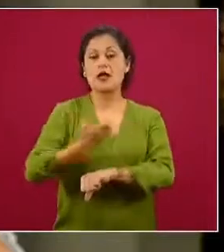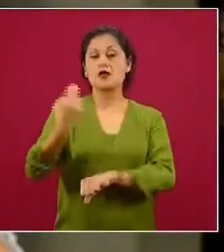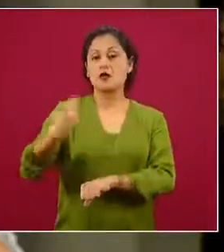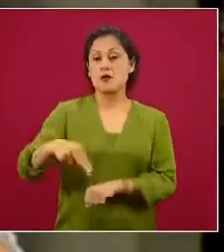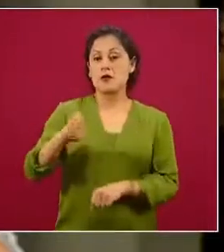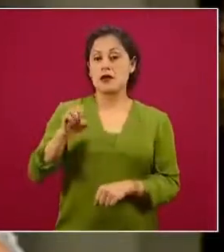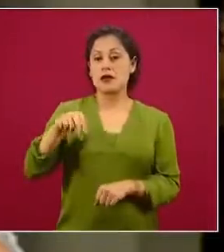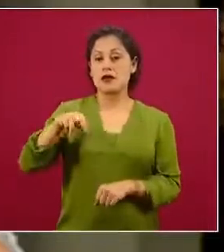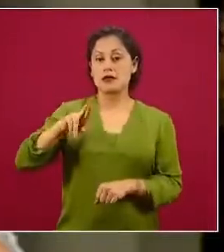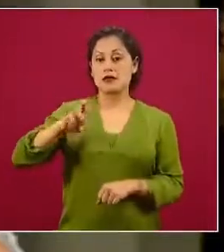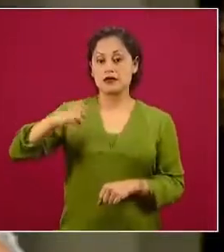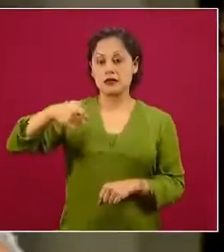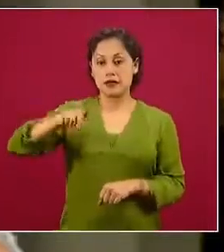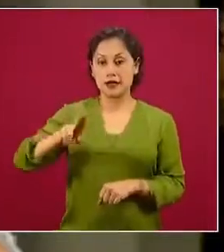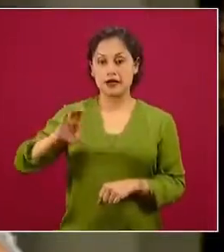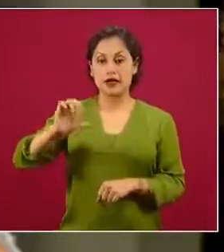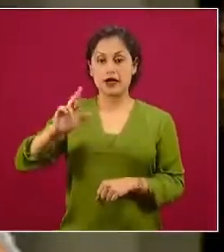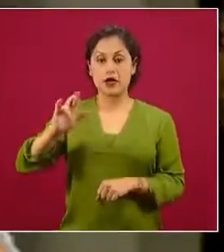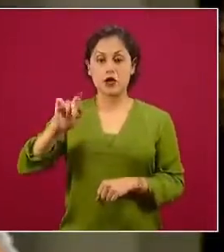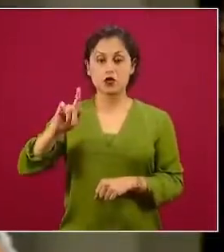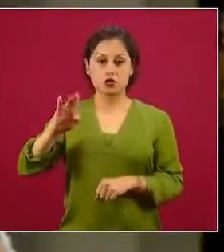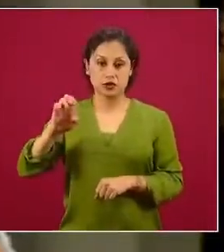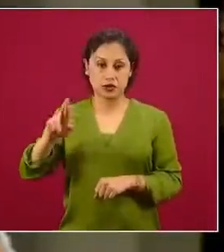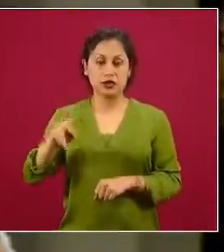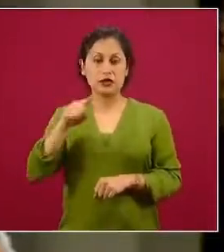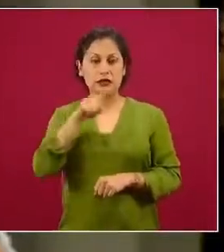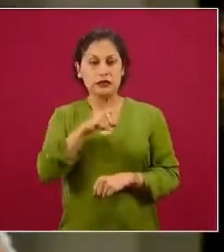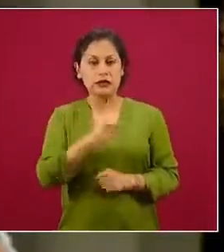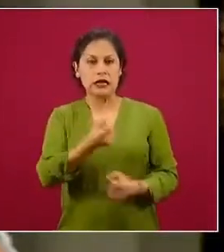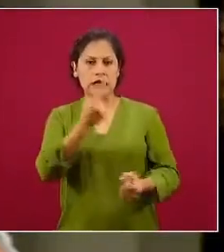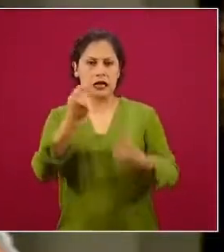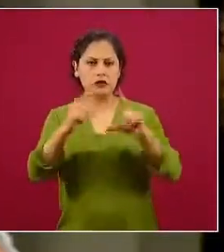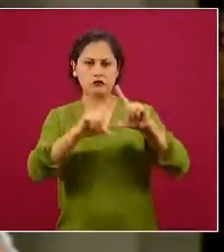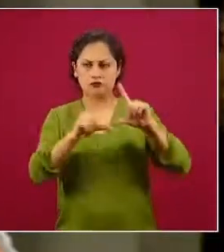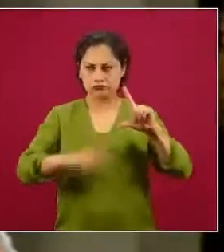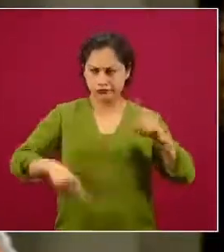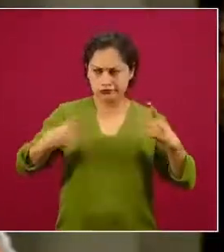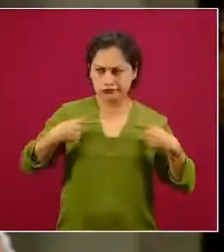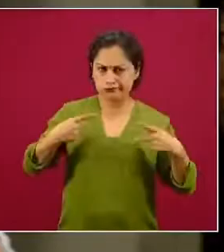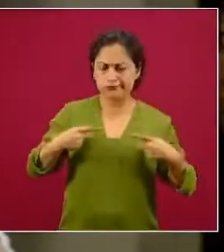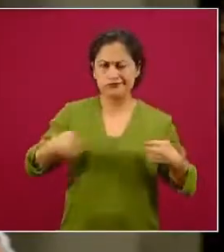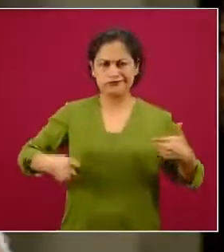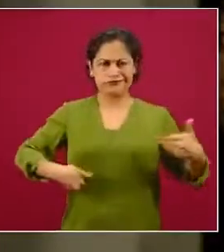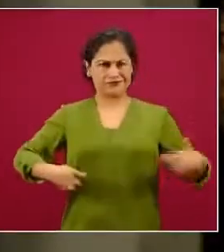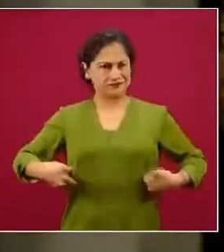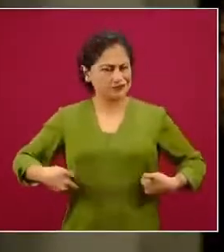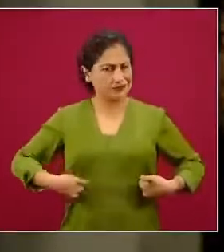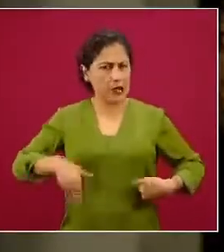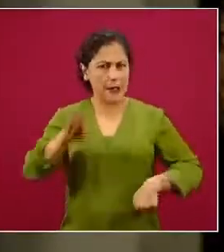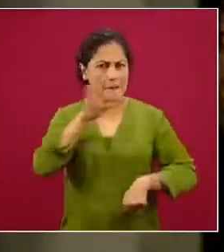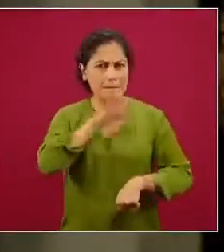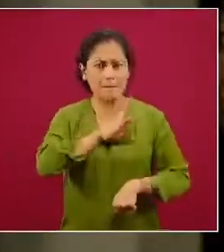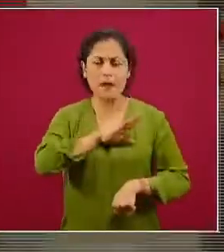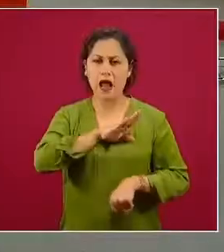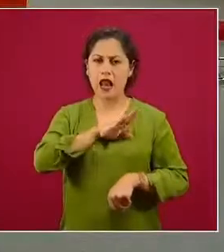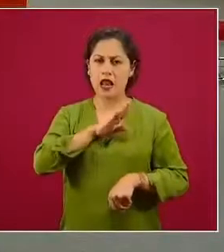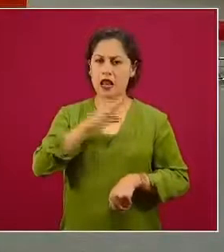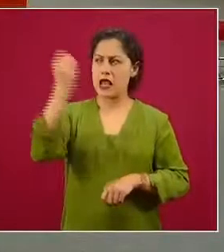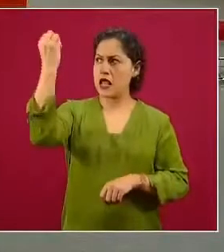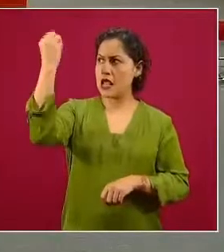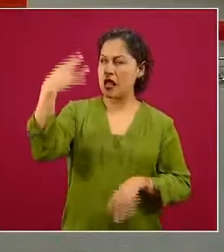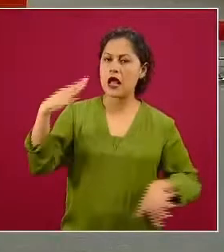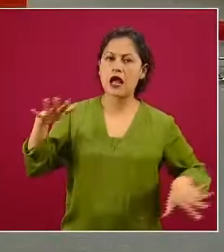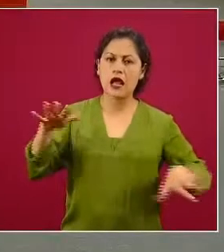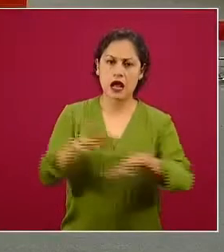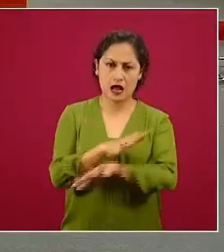y también algunos sectores de la sociedad que se sienten incómodos al haber pasado de rojo a naranja. Yo entendí, ahorita lo dijo el